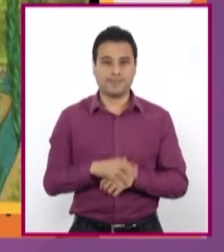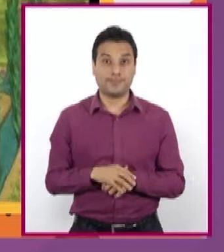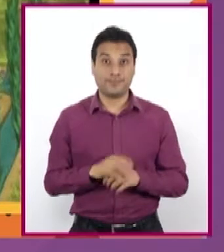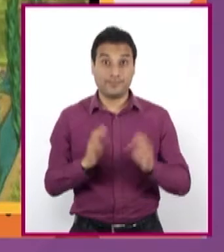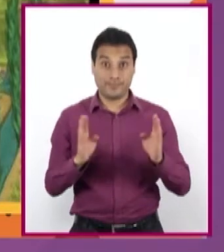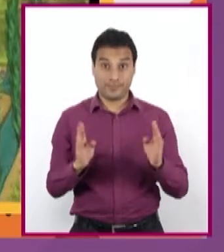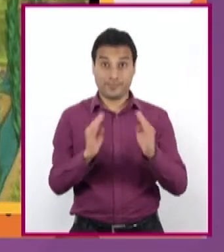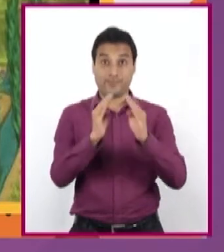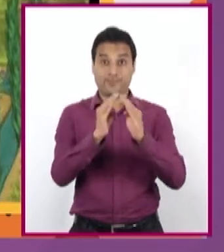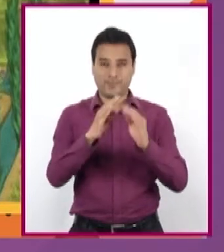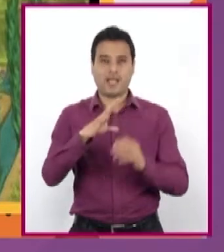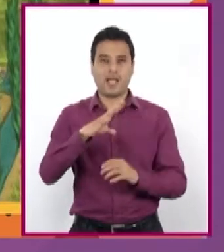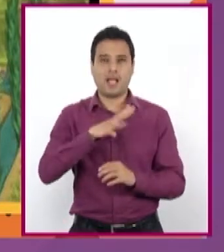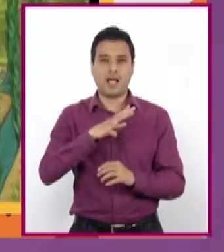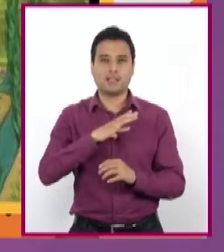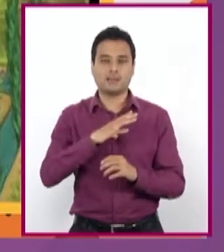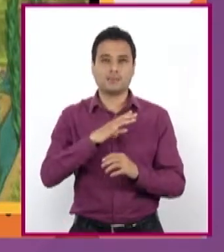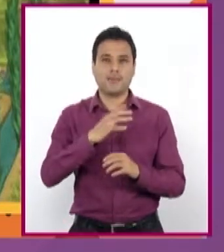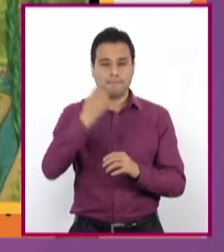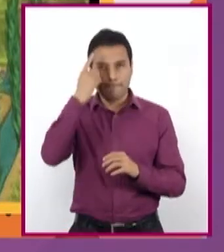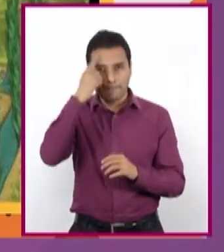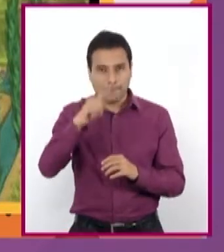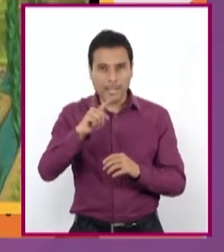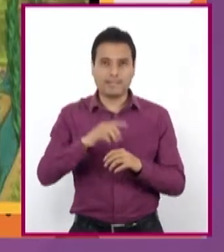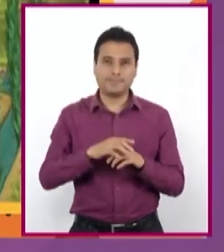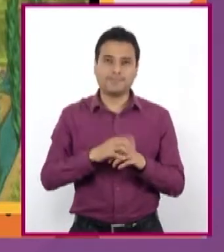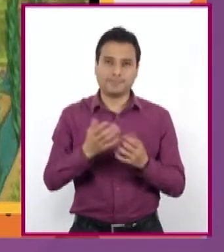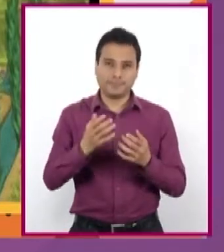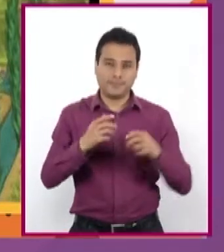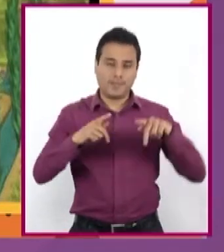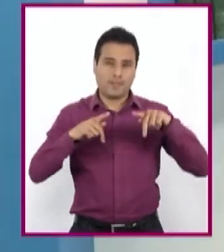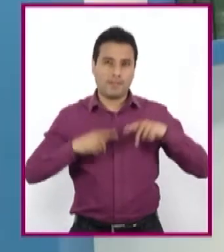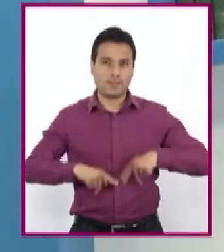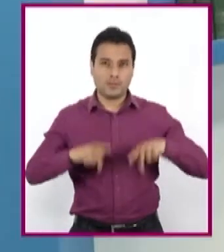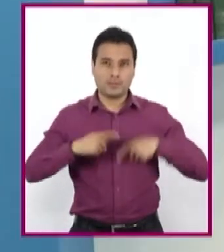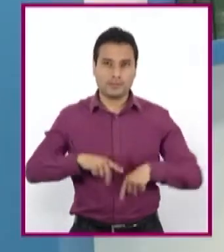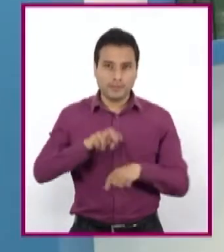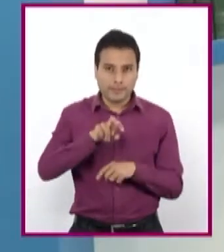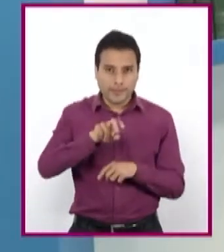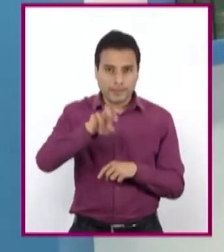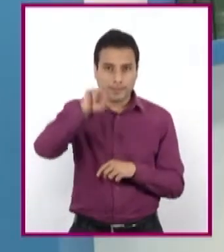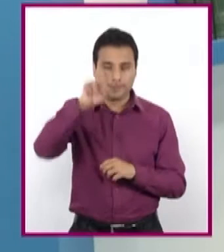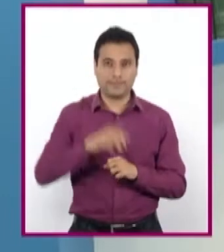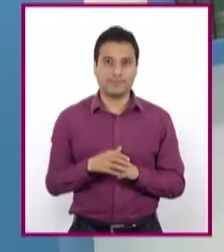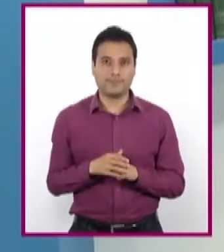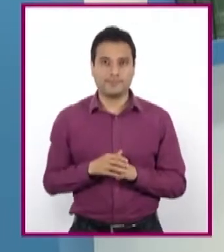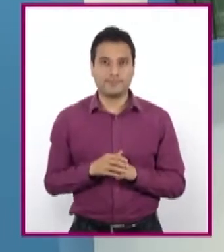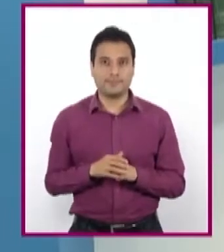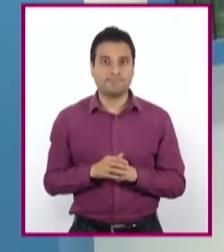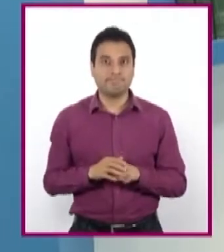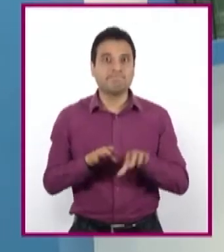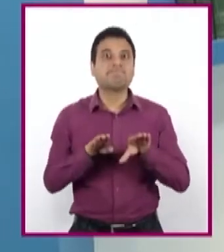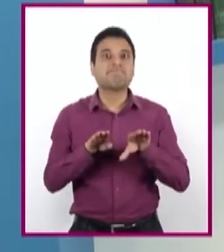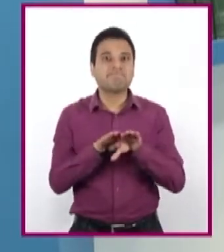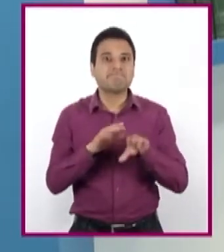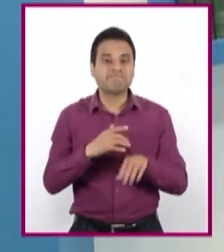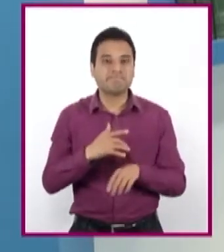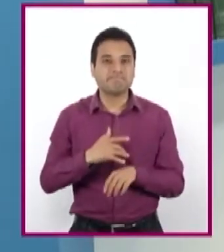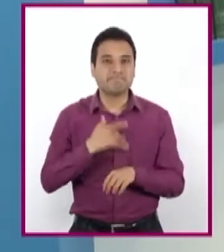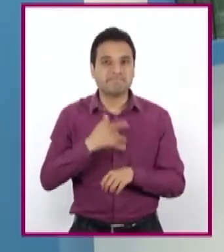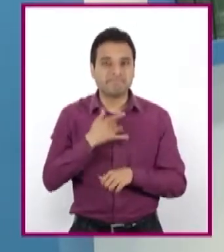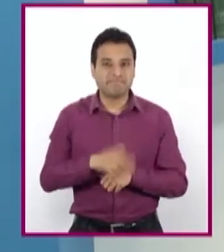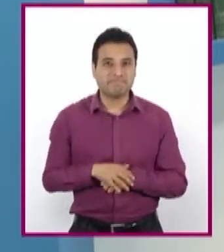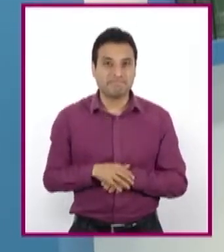había una capilla a la que se accedía por rampas o escalinatas. ¿Qué les pareció la lectura? Antes de comenzar